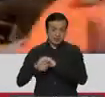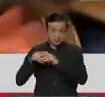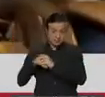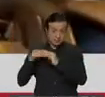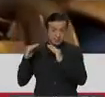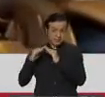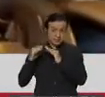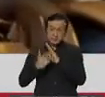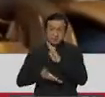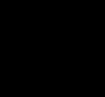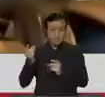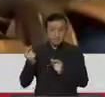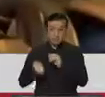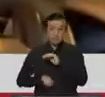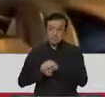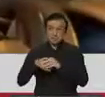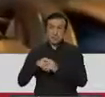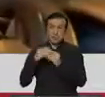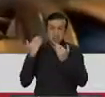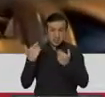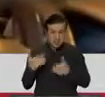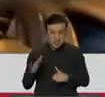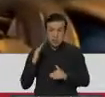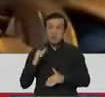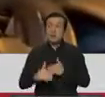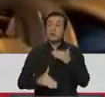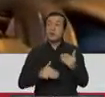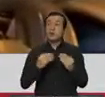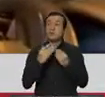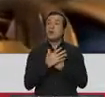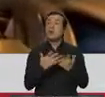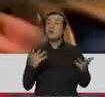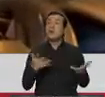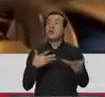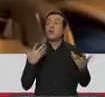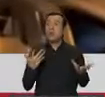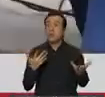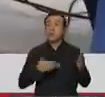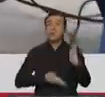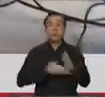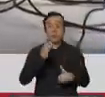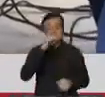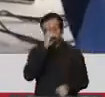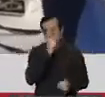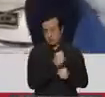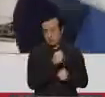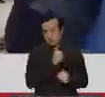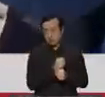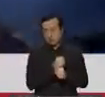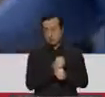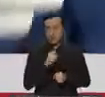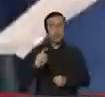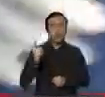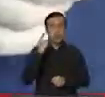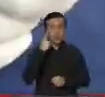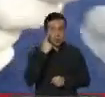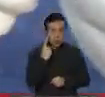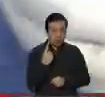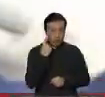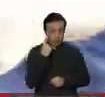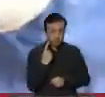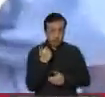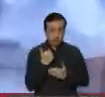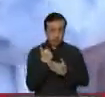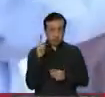asintomáticos y que podrían estar contagiando, vamos a tener la posibilidad de salir a trabajar. Es que solo este instrumento permitirá tener